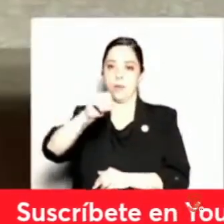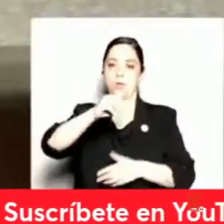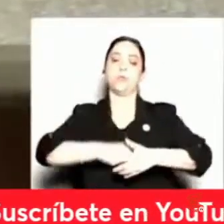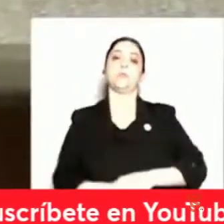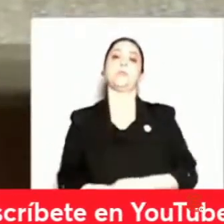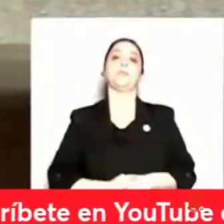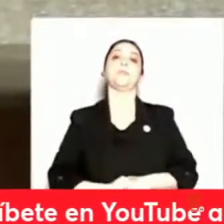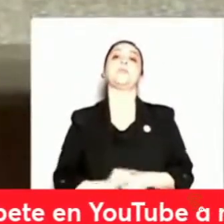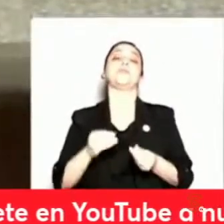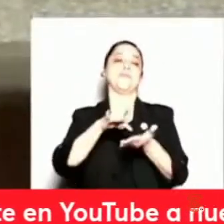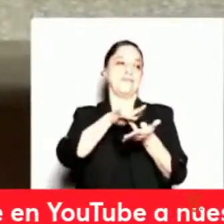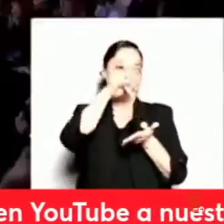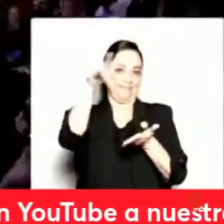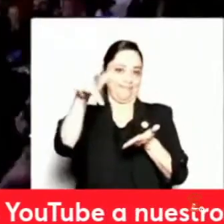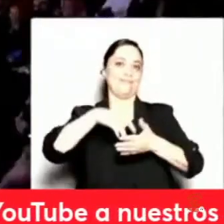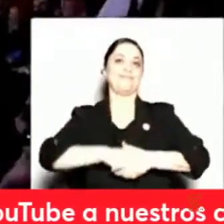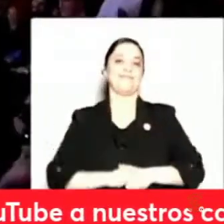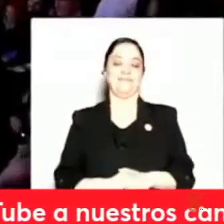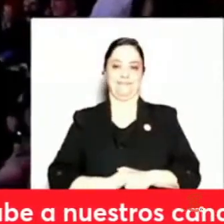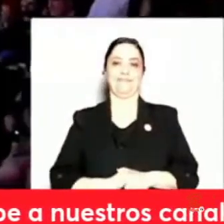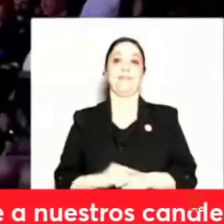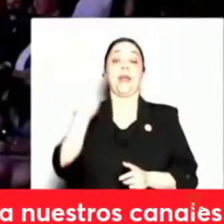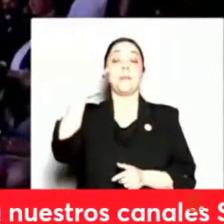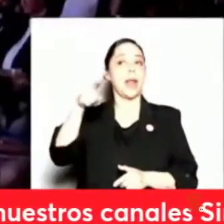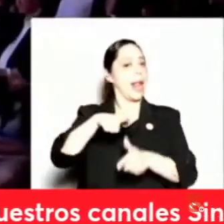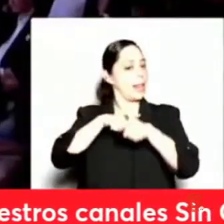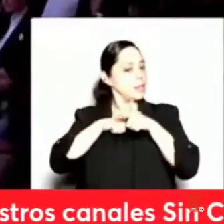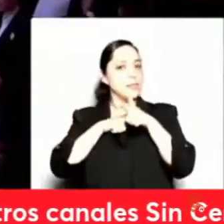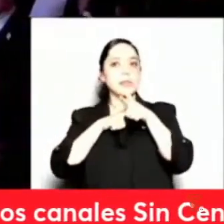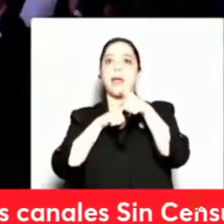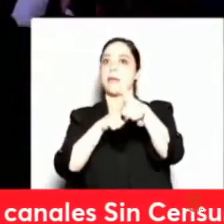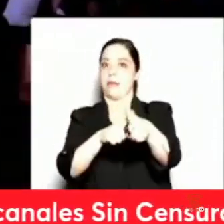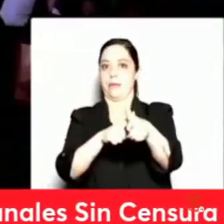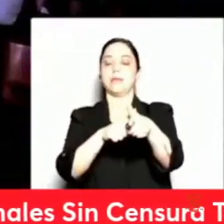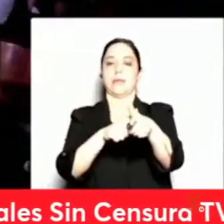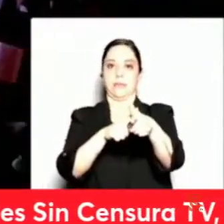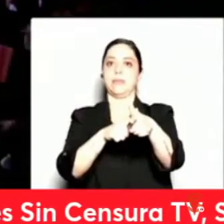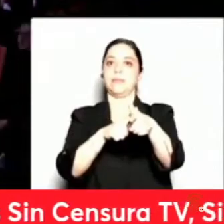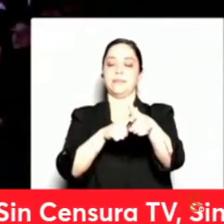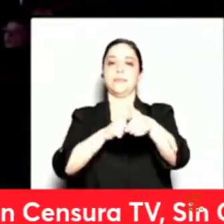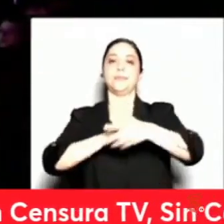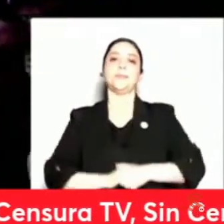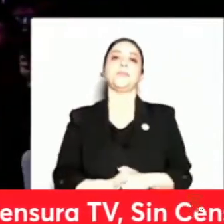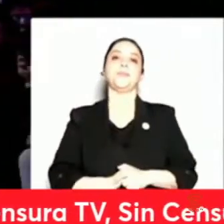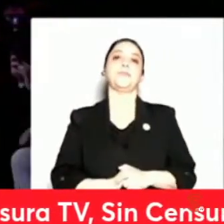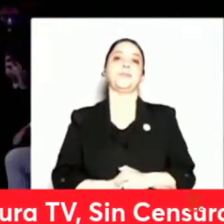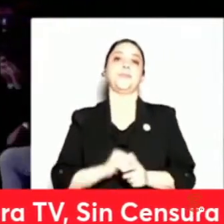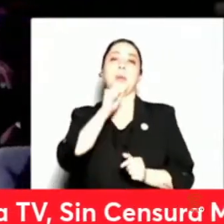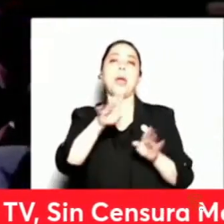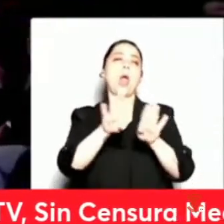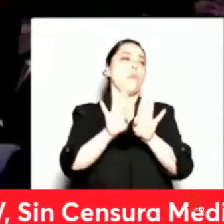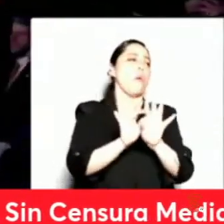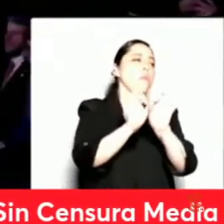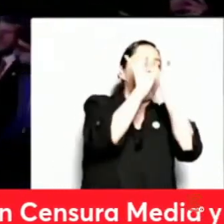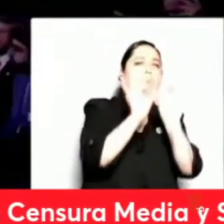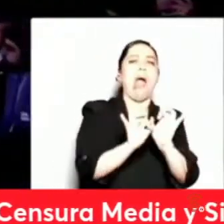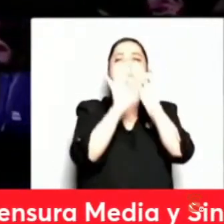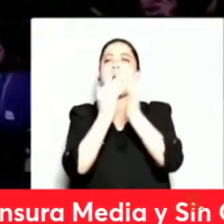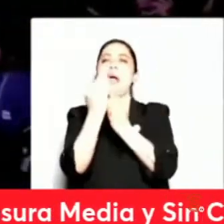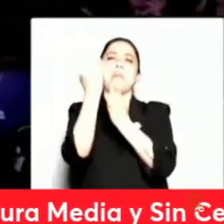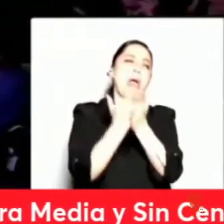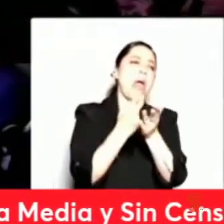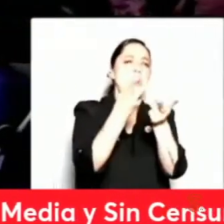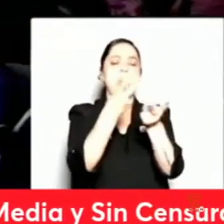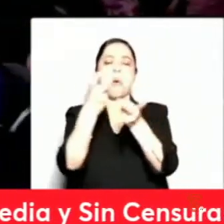para continuar con la gran tarea de disminución de la incidencia delictiva en esta